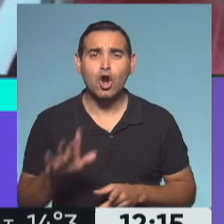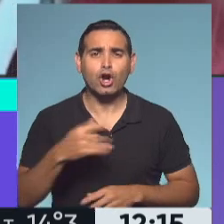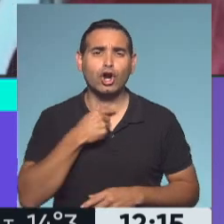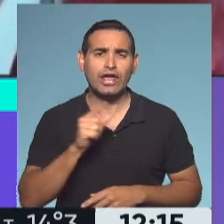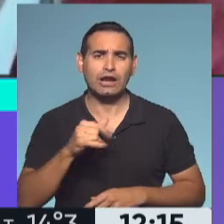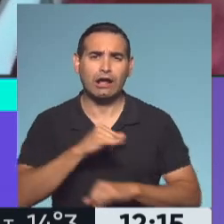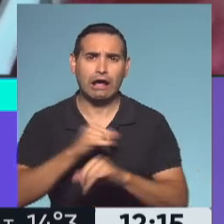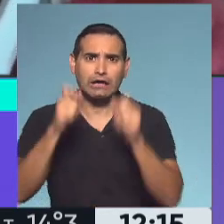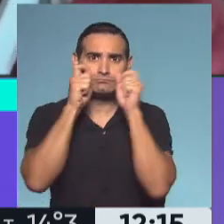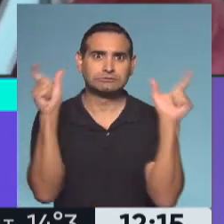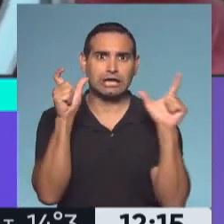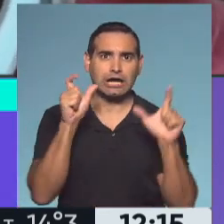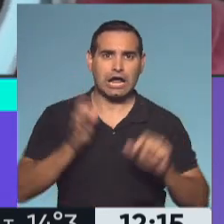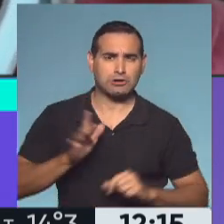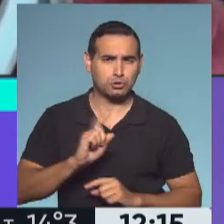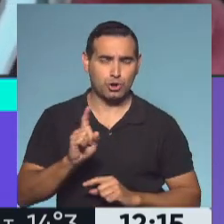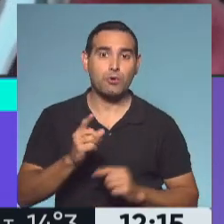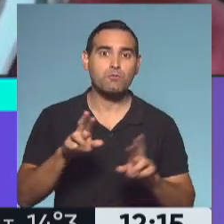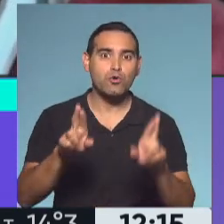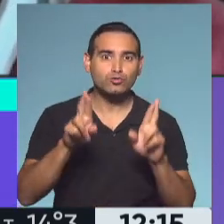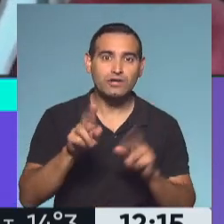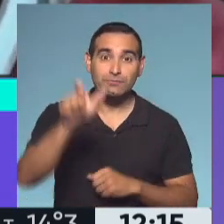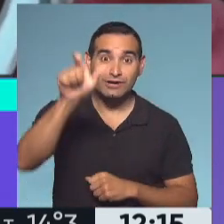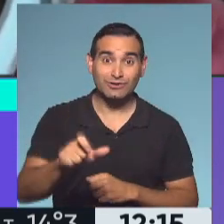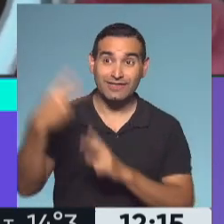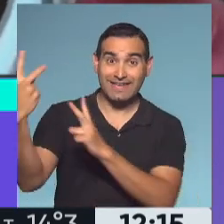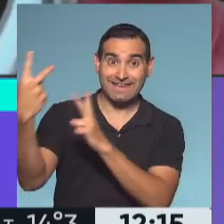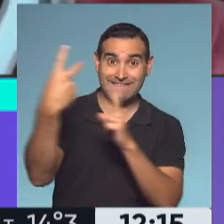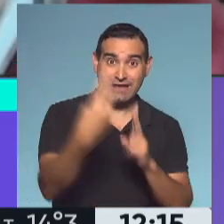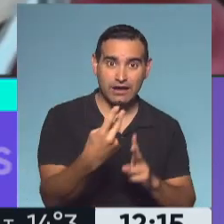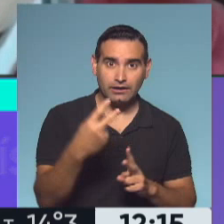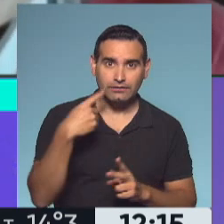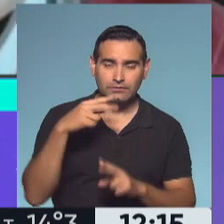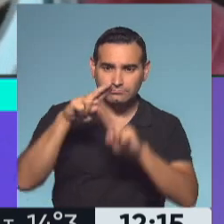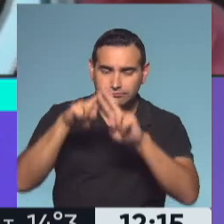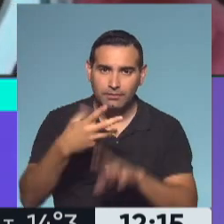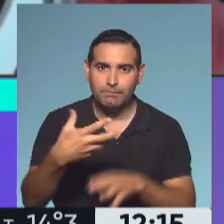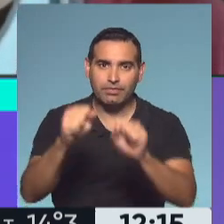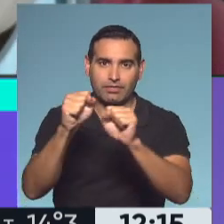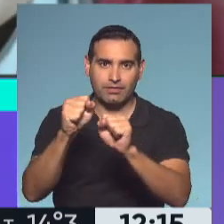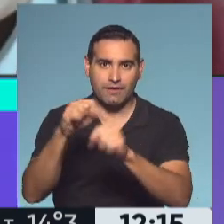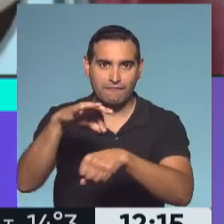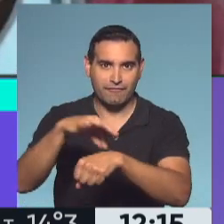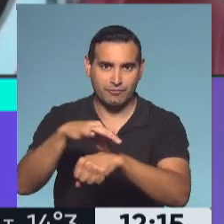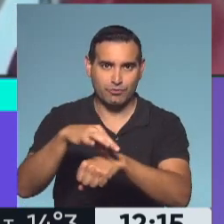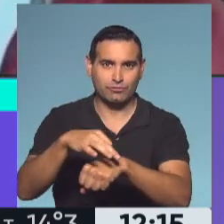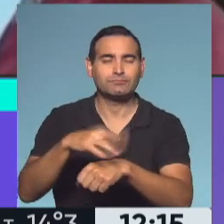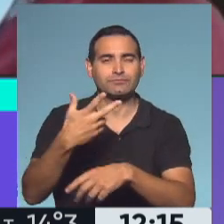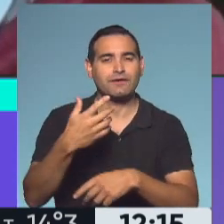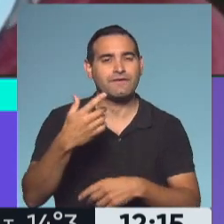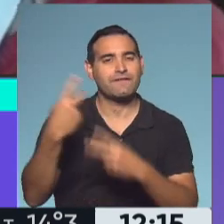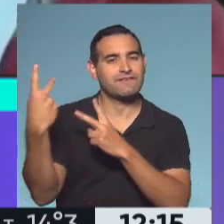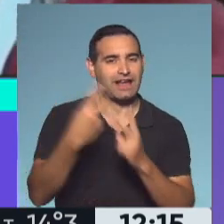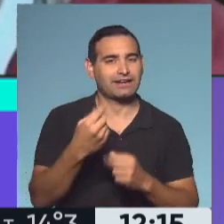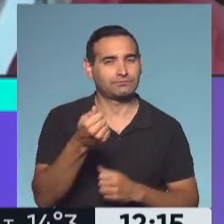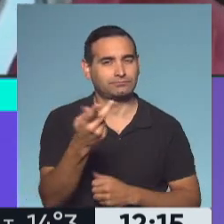sería que por suerte la han podido detectar en un viajero que llegó al país, o mejor dicho, bueno, en viajeros que llegaron,